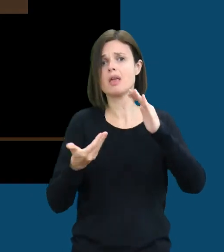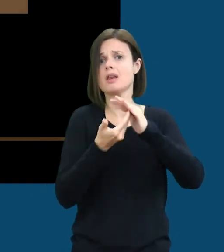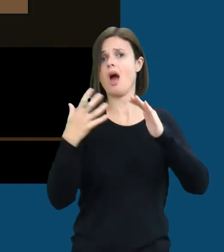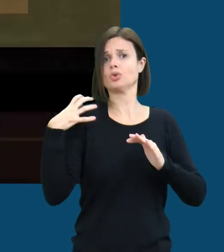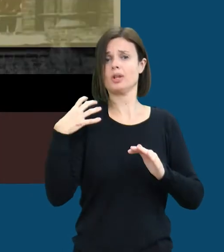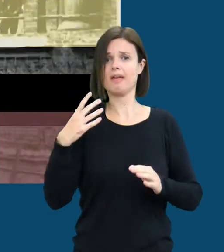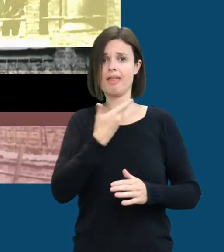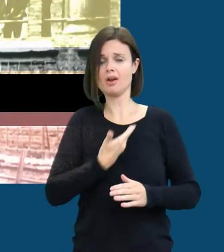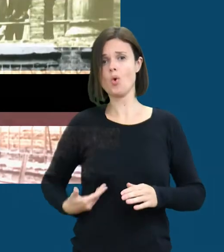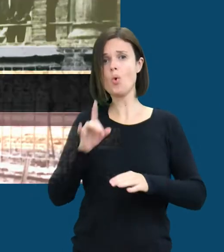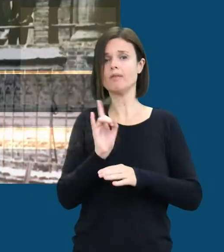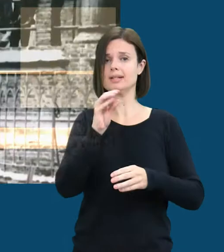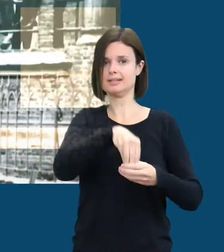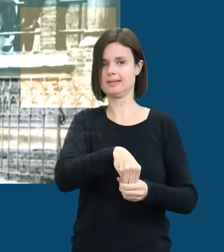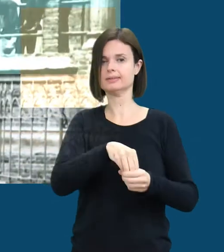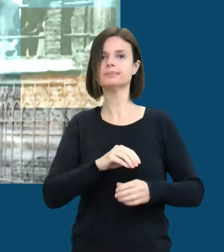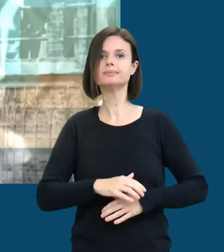universidad.